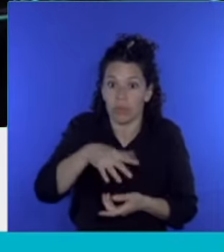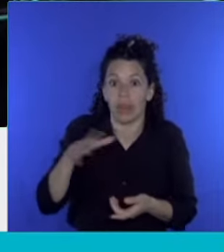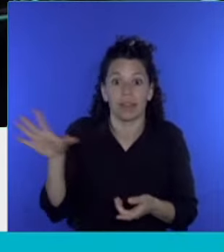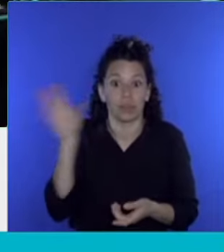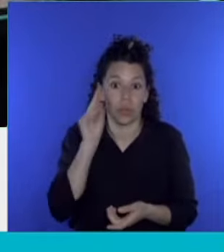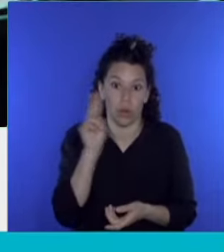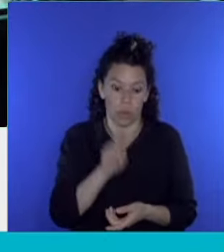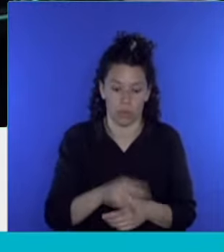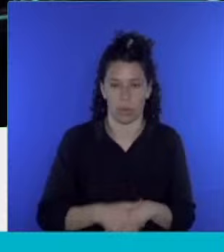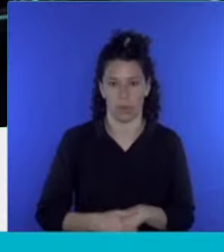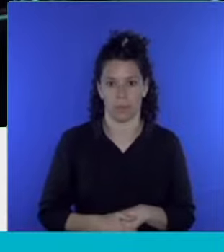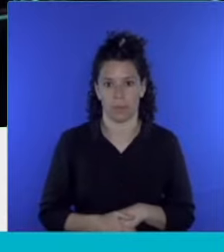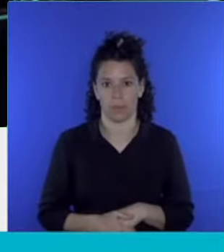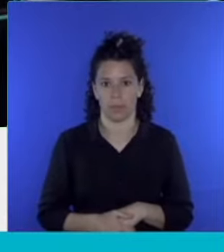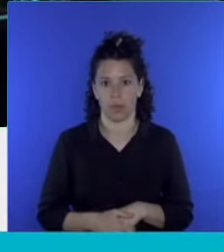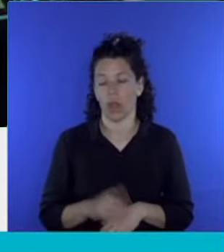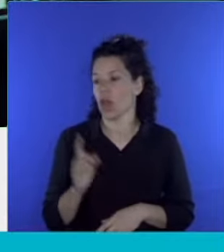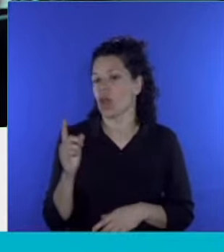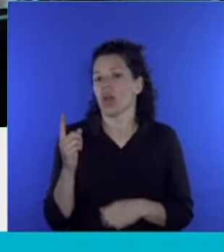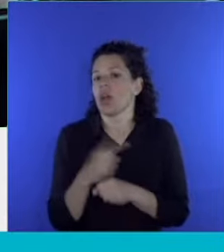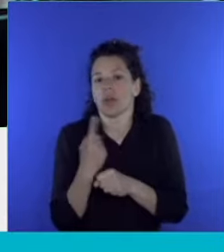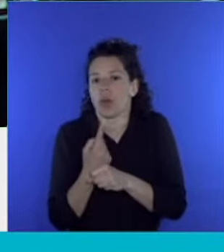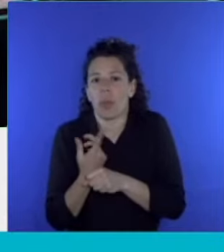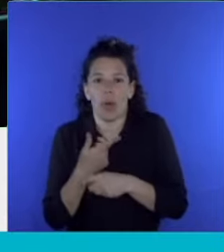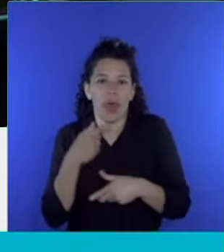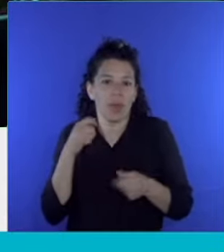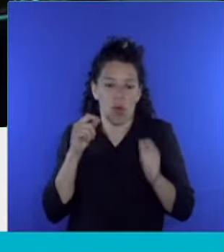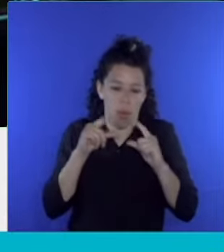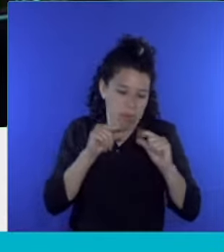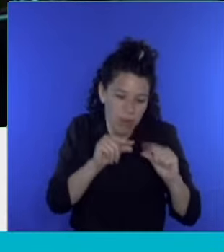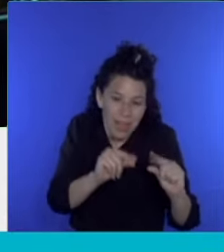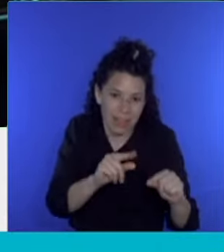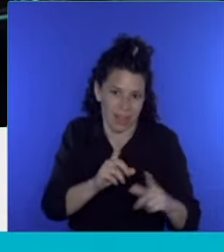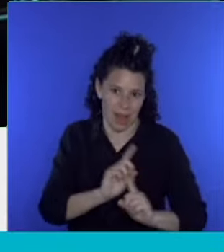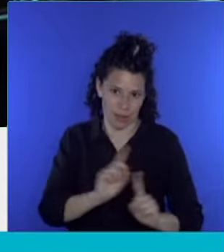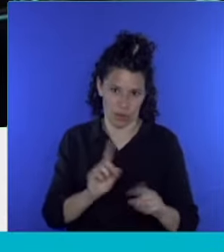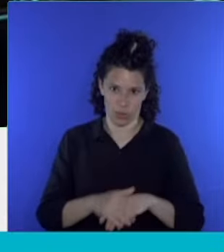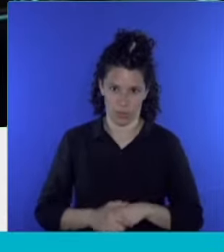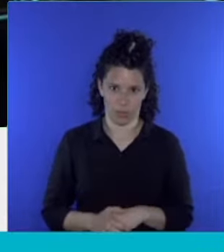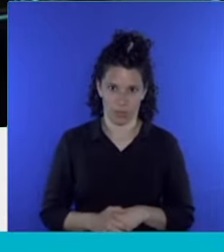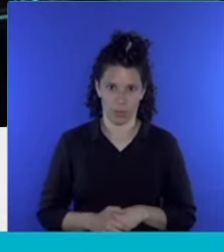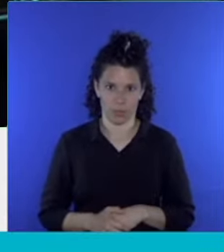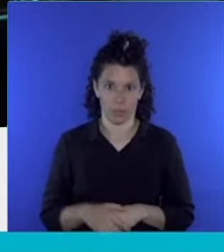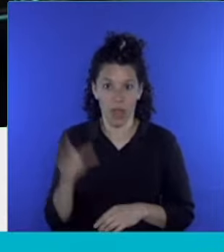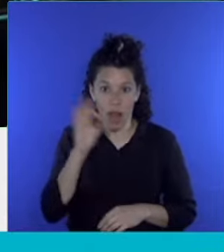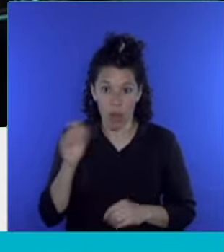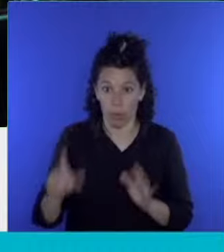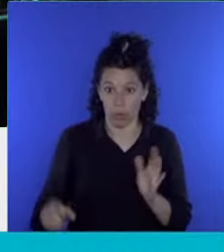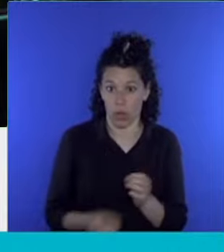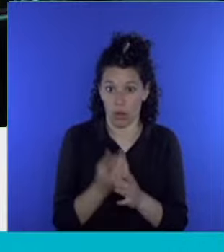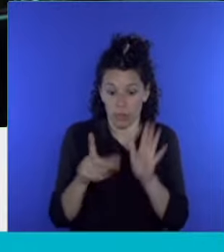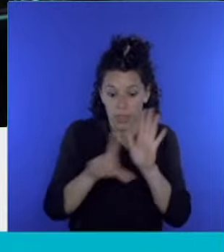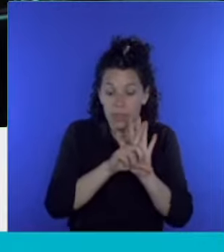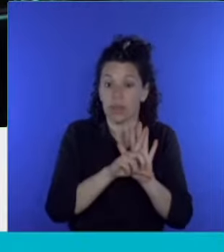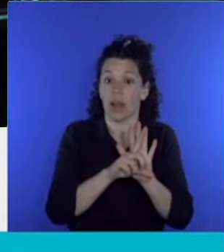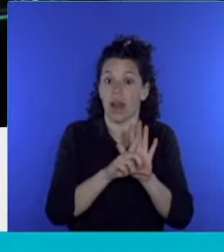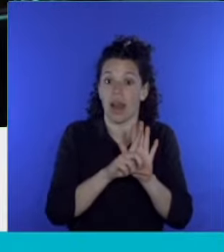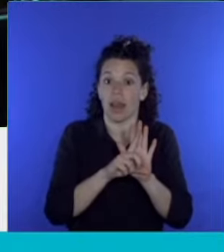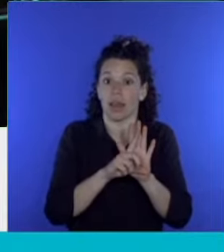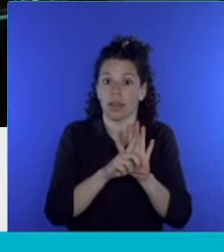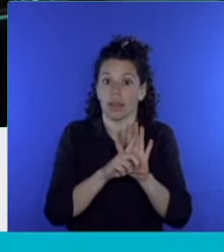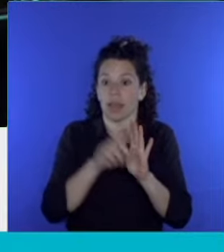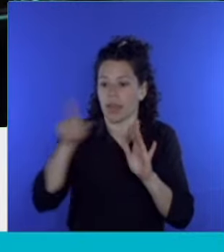podemos cuestionar eso la oportunidad mérito conveniencia de una ley se tiene que